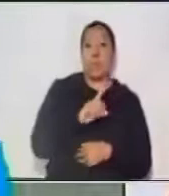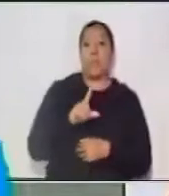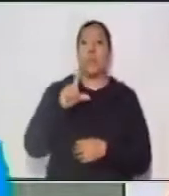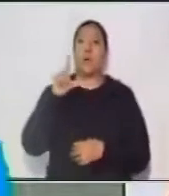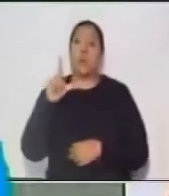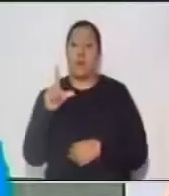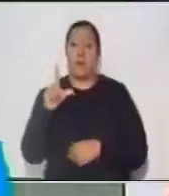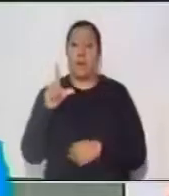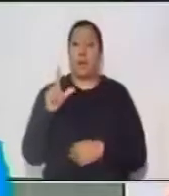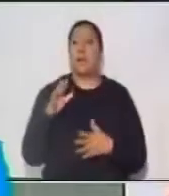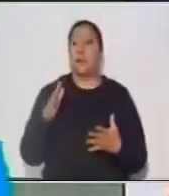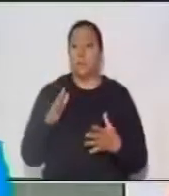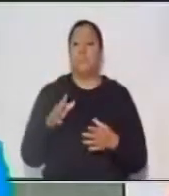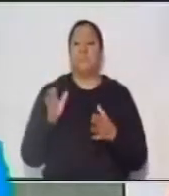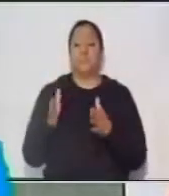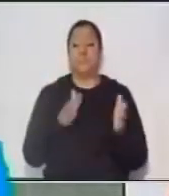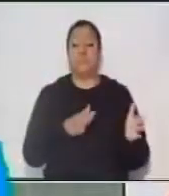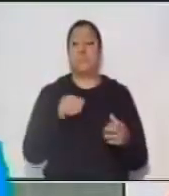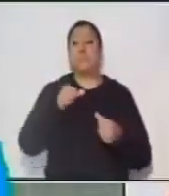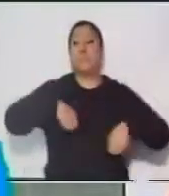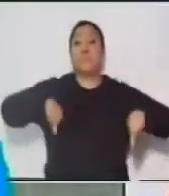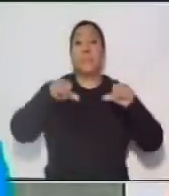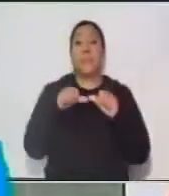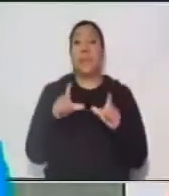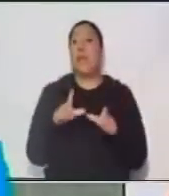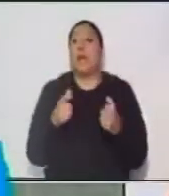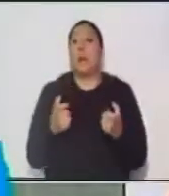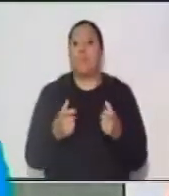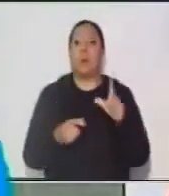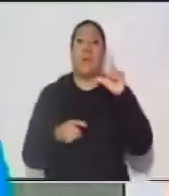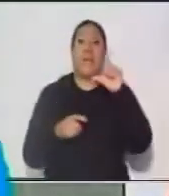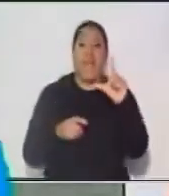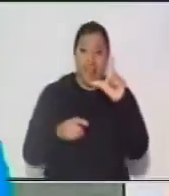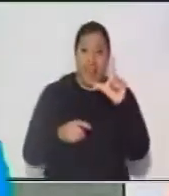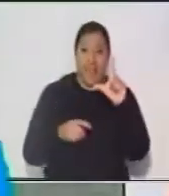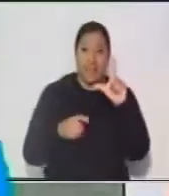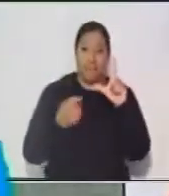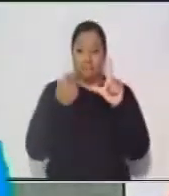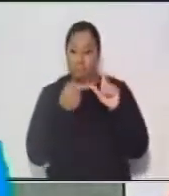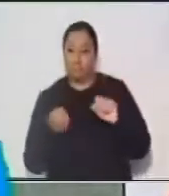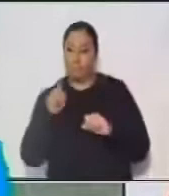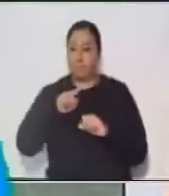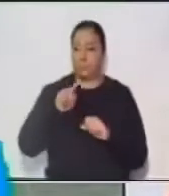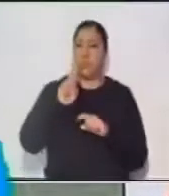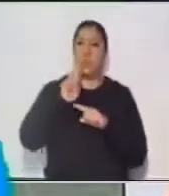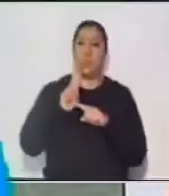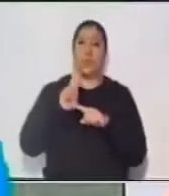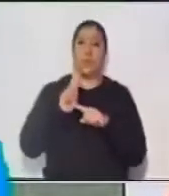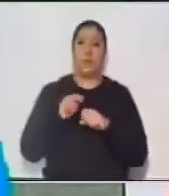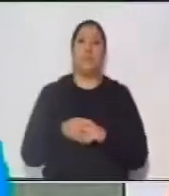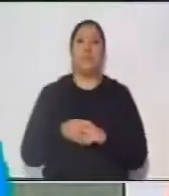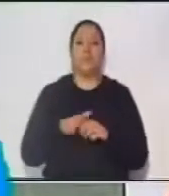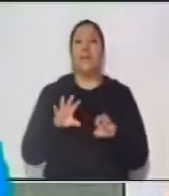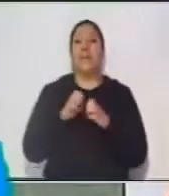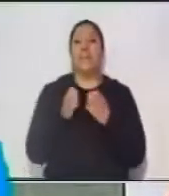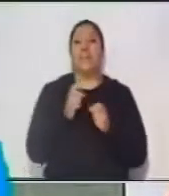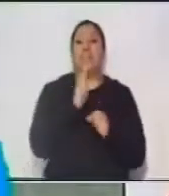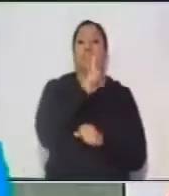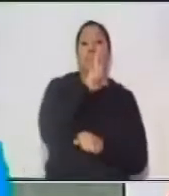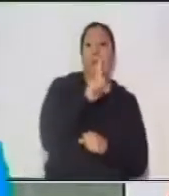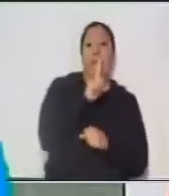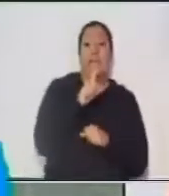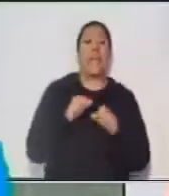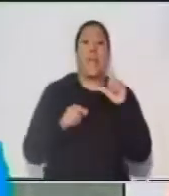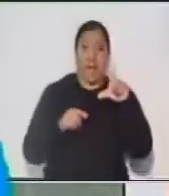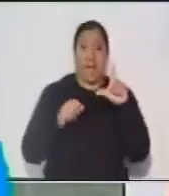la expresamos como L al cuadrado, es decir, L por L, ¿sí? L por